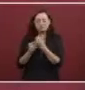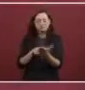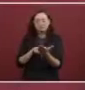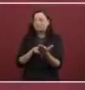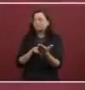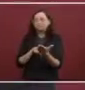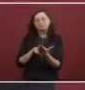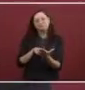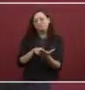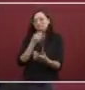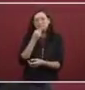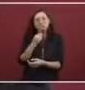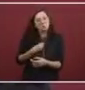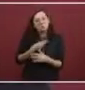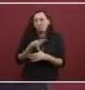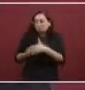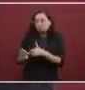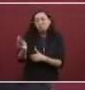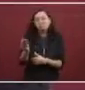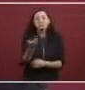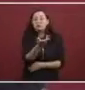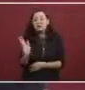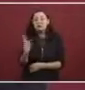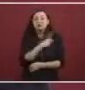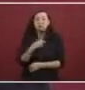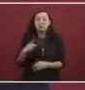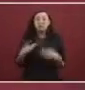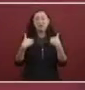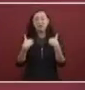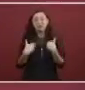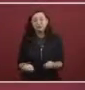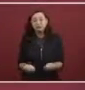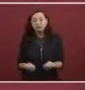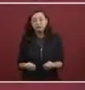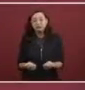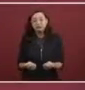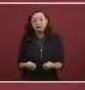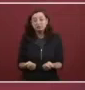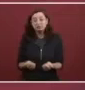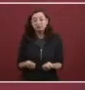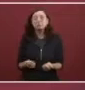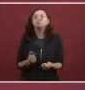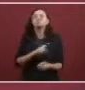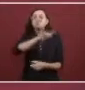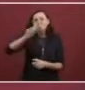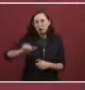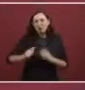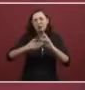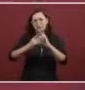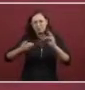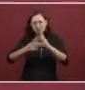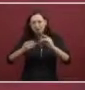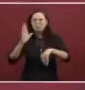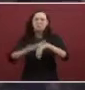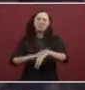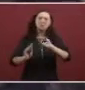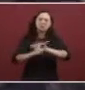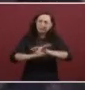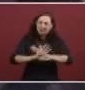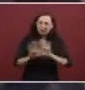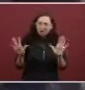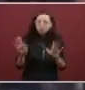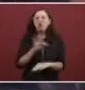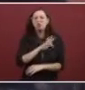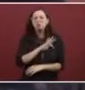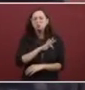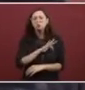dije, va. Y se tiene que entender y explicar, es un servicio que se dio, ¿sí?, y